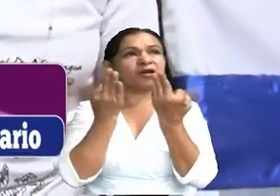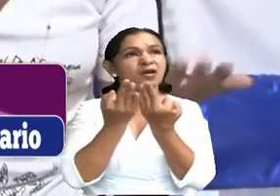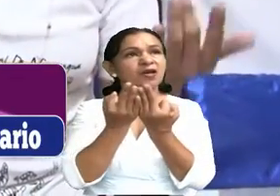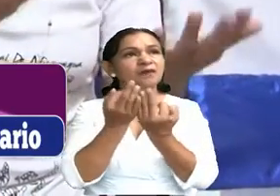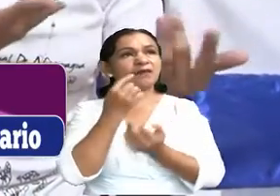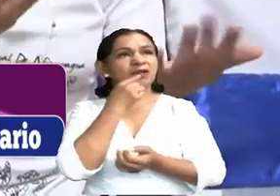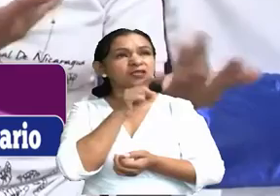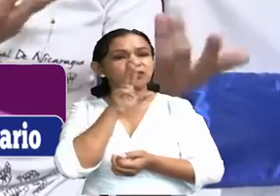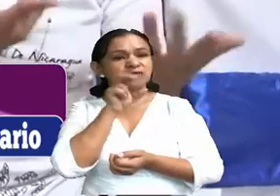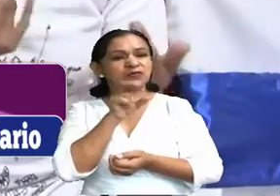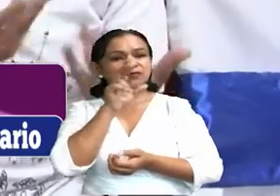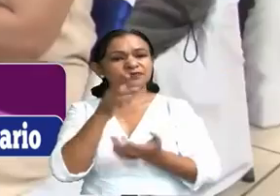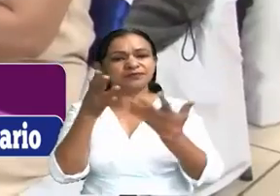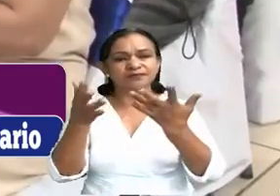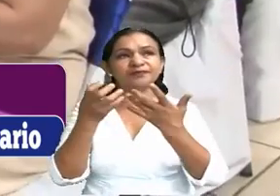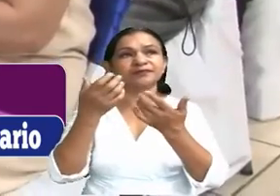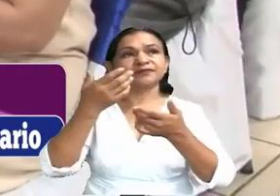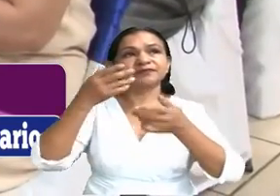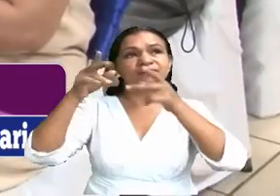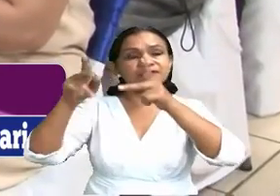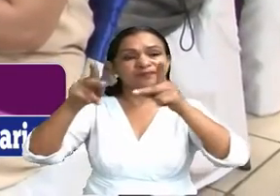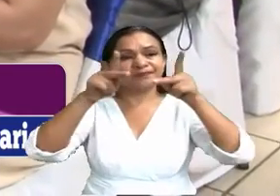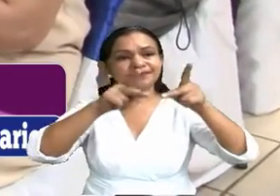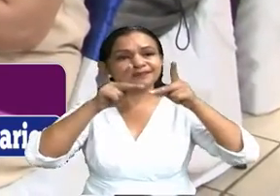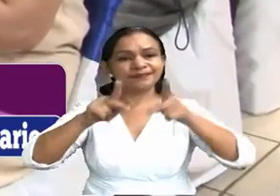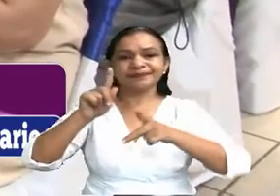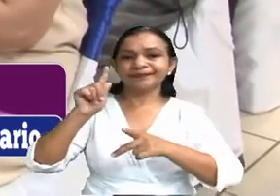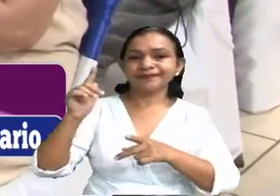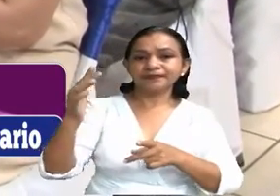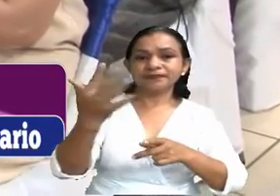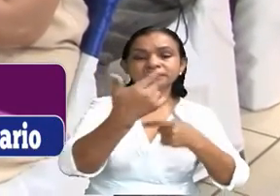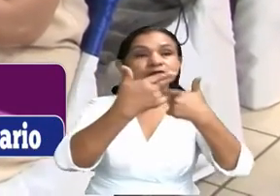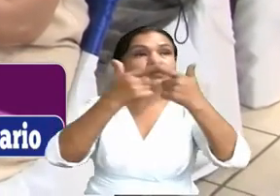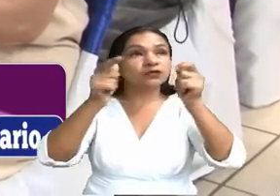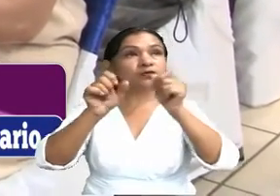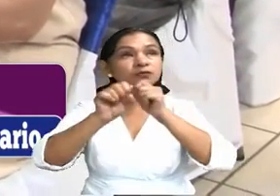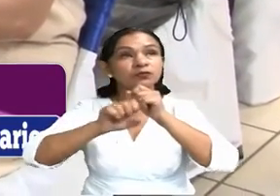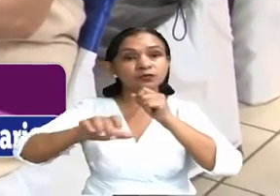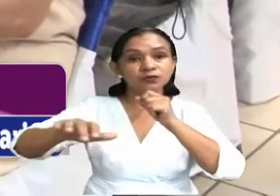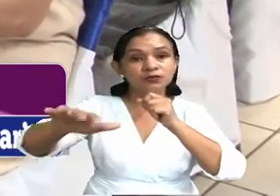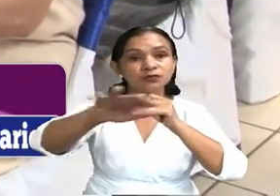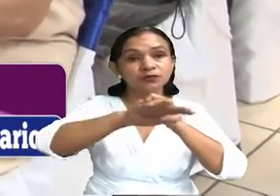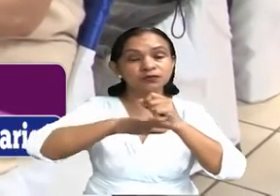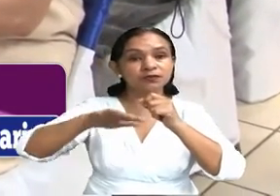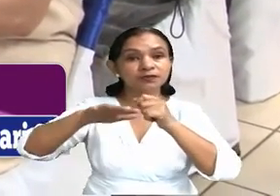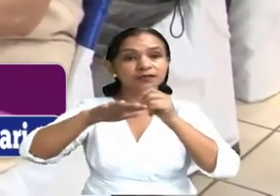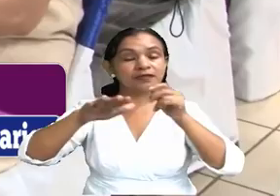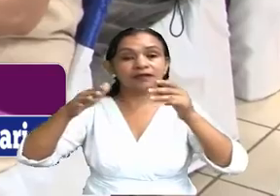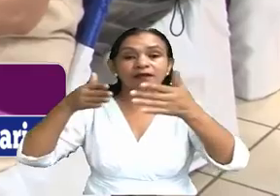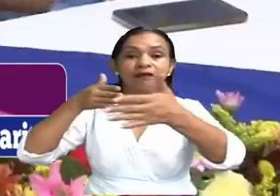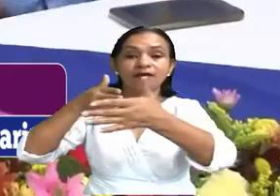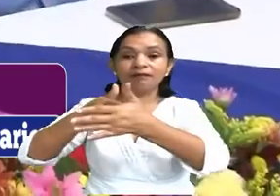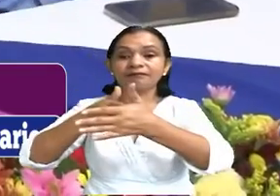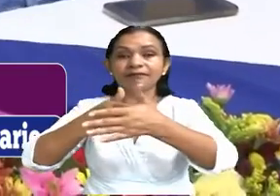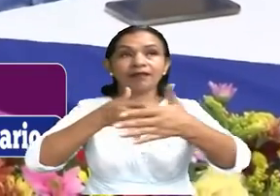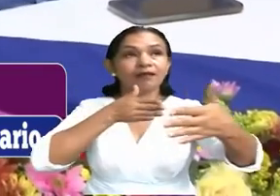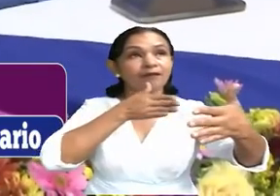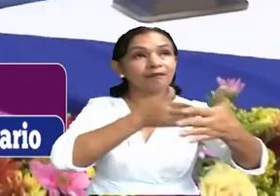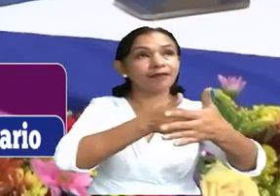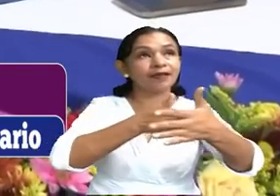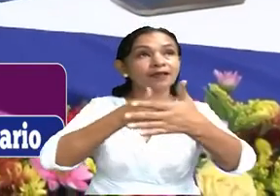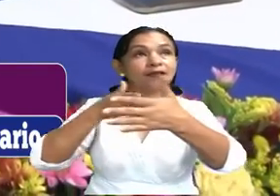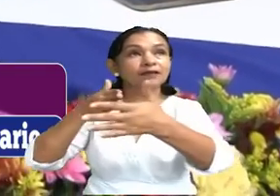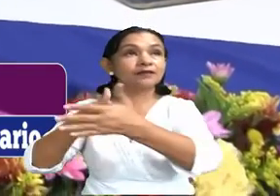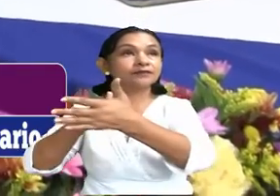nos encontramos con actitudes negativas en todo el conglomerado social, cuando en nuestro entorno hay barreras físicas, cuando se